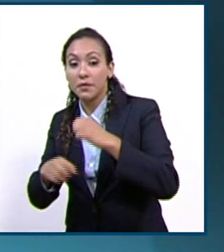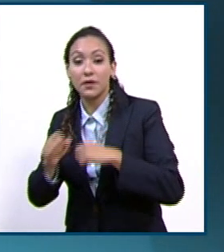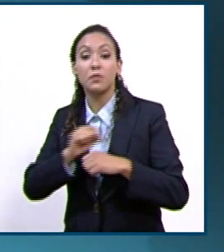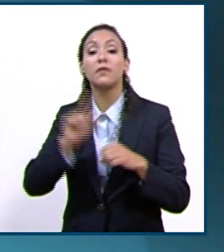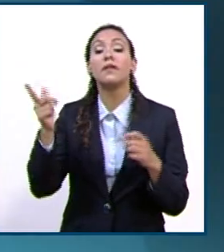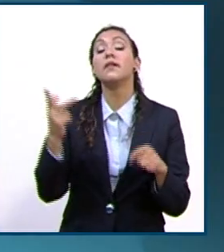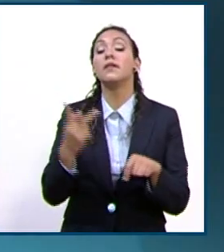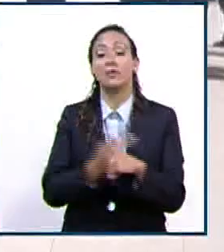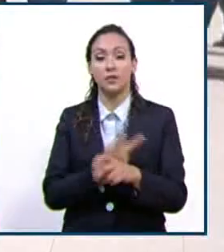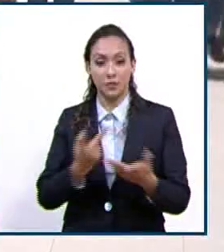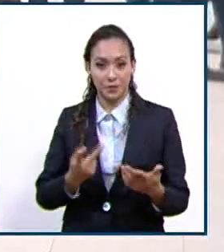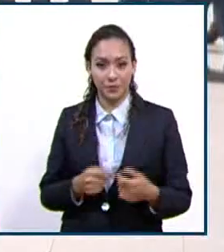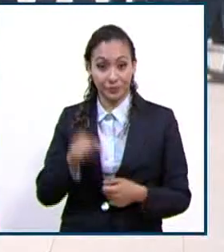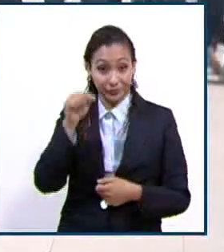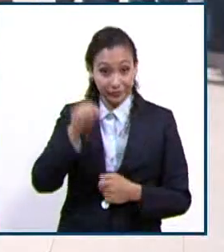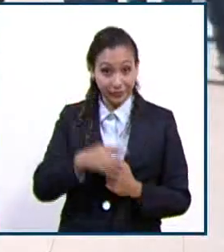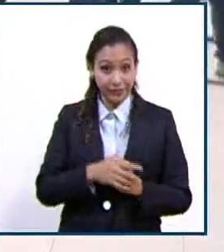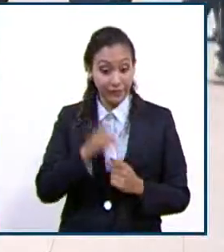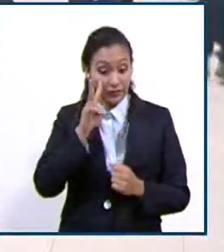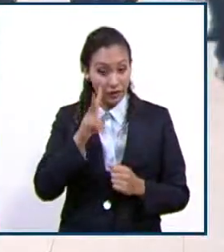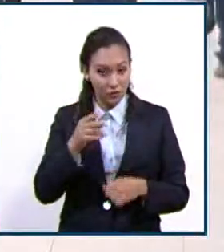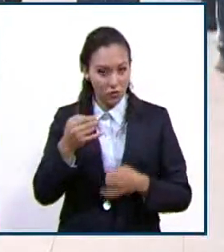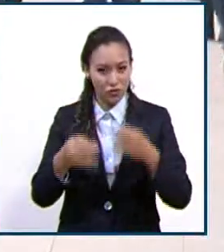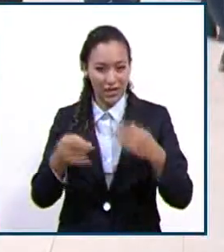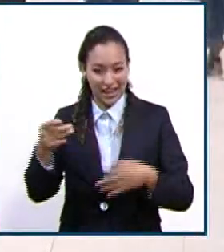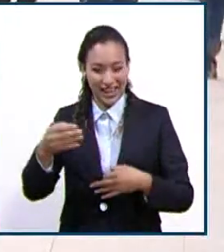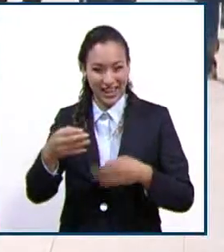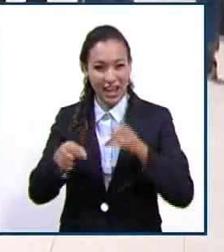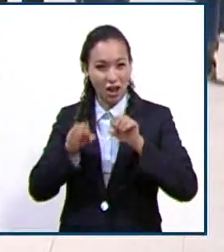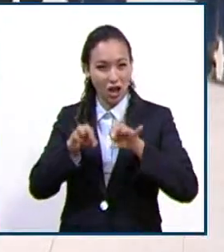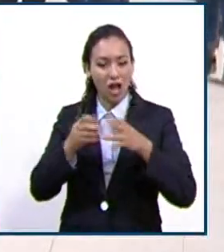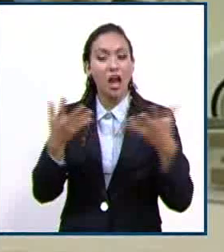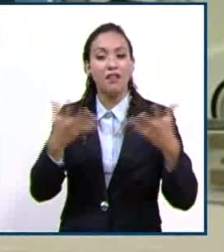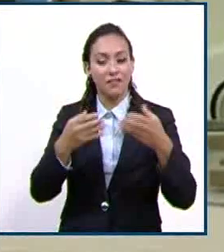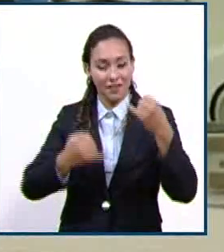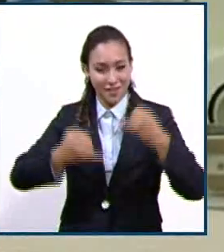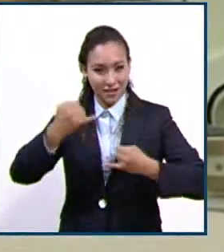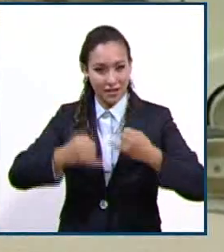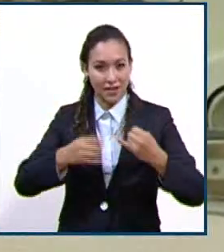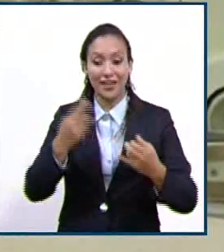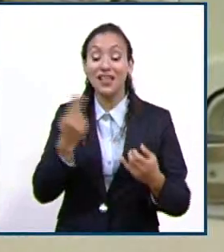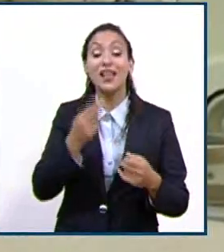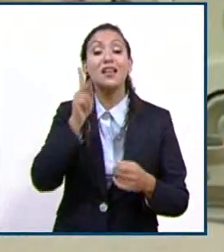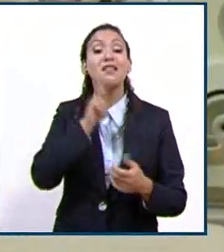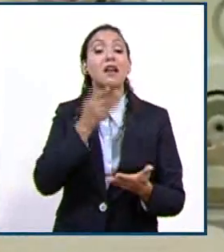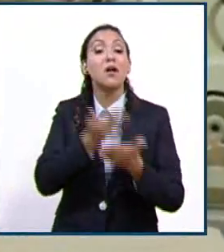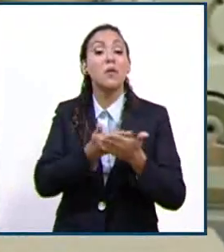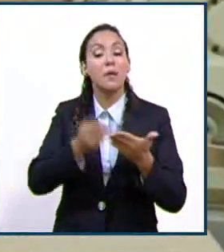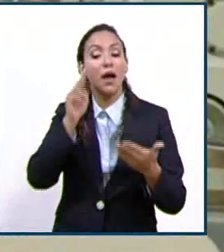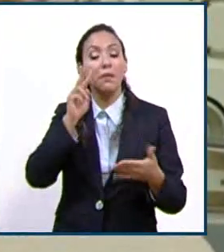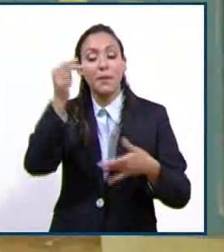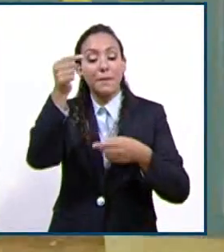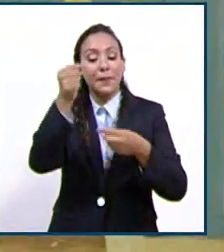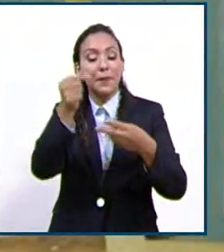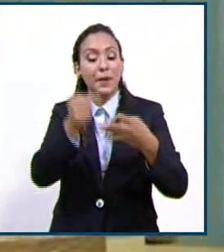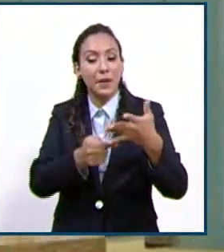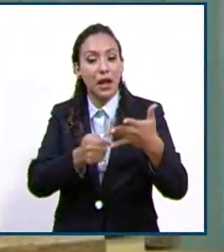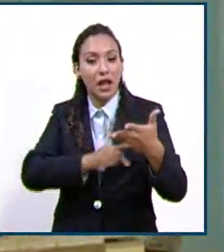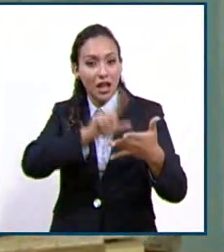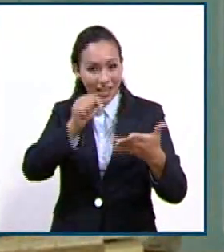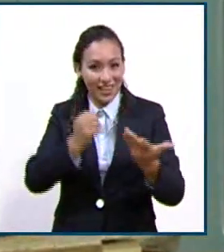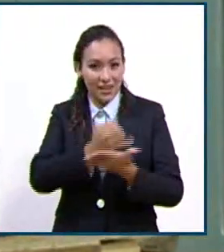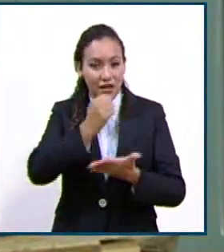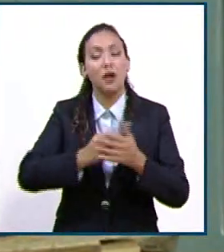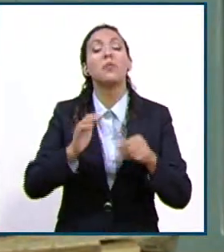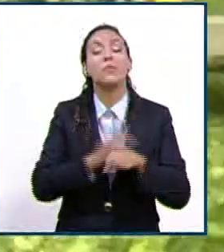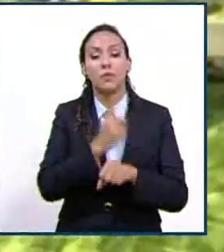profesionales. En este caso, el órgano jurisdiccional debe allegarse las pruebas y ordenar su desahogo, cuando del expediente se